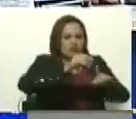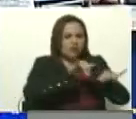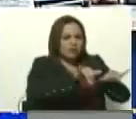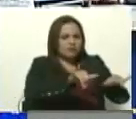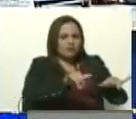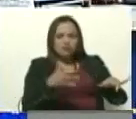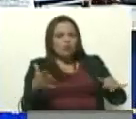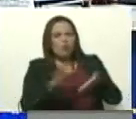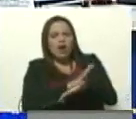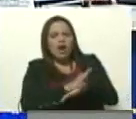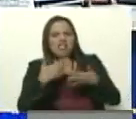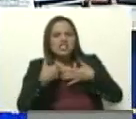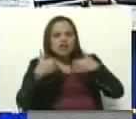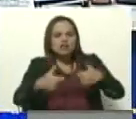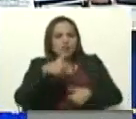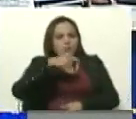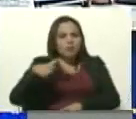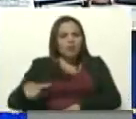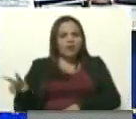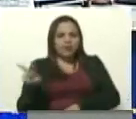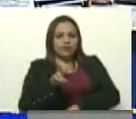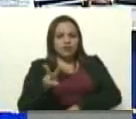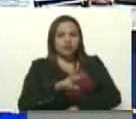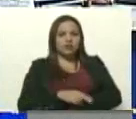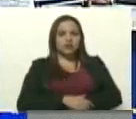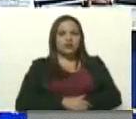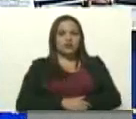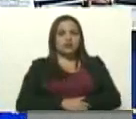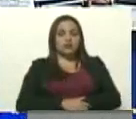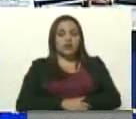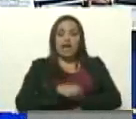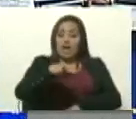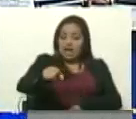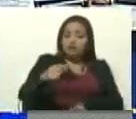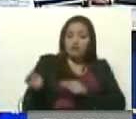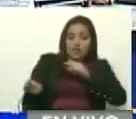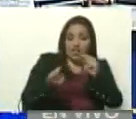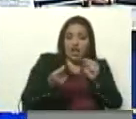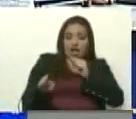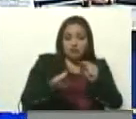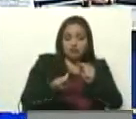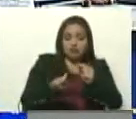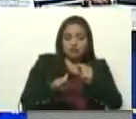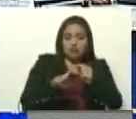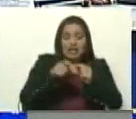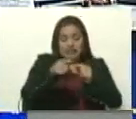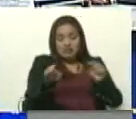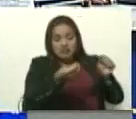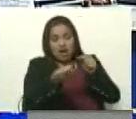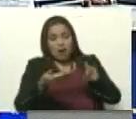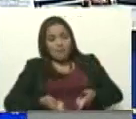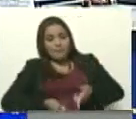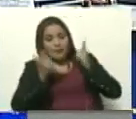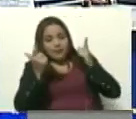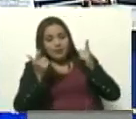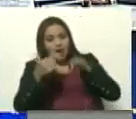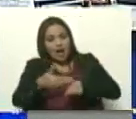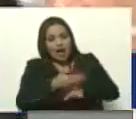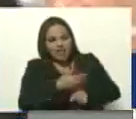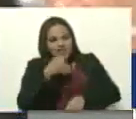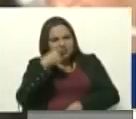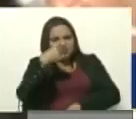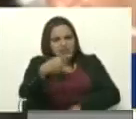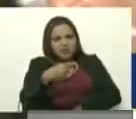la salud de los venezolanos y de las venezolanas. Eso es diálogo. Y ese diálogo permitió, como he dicho en mis